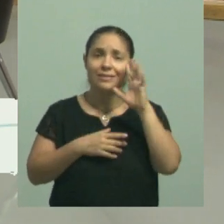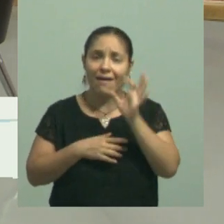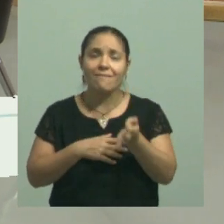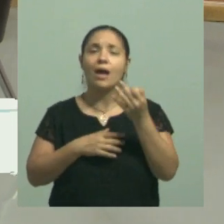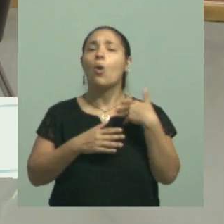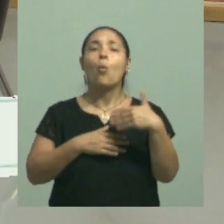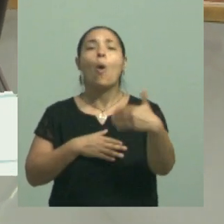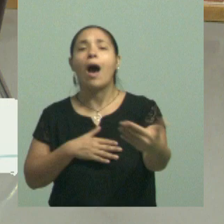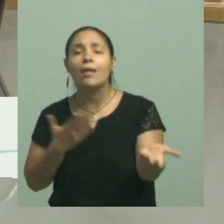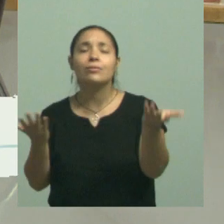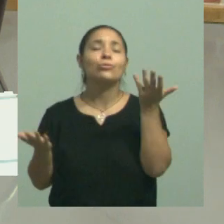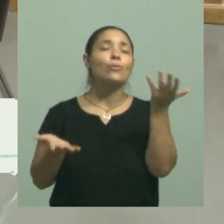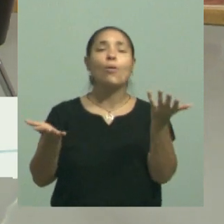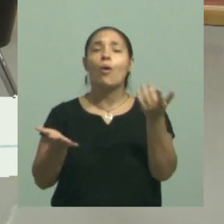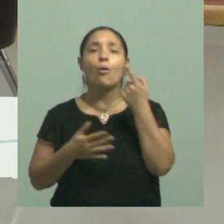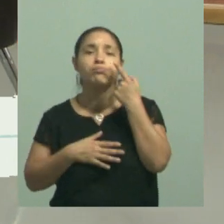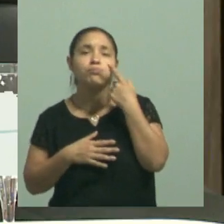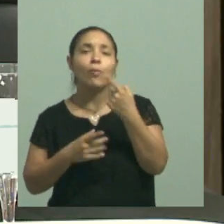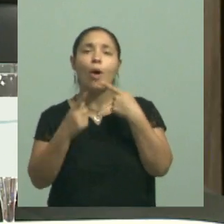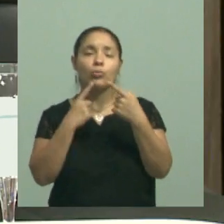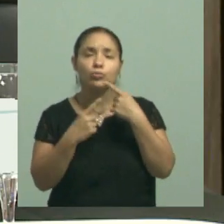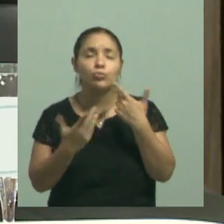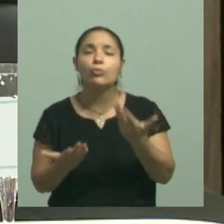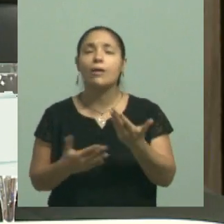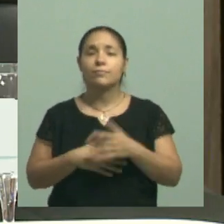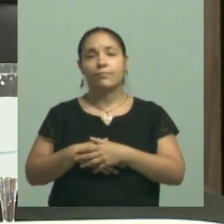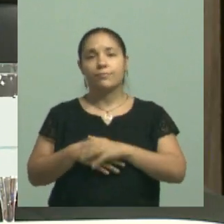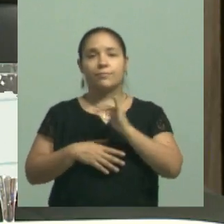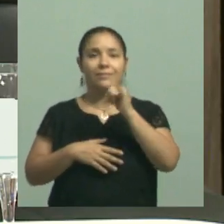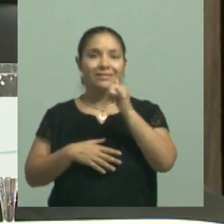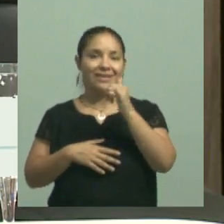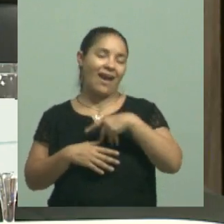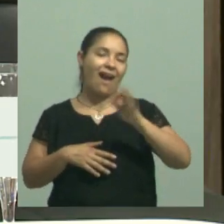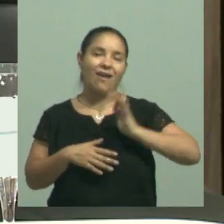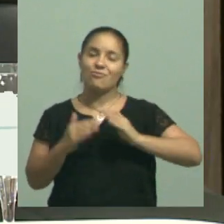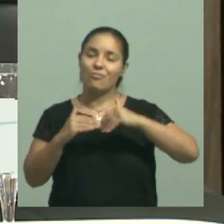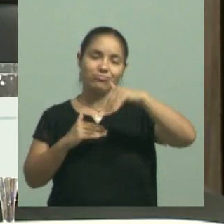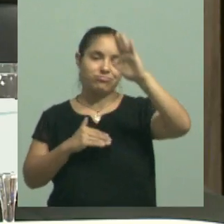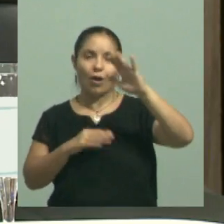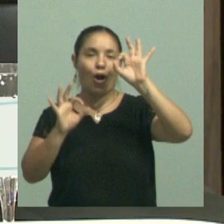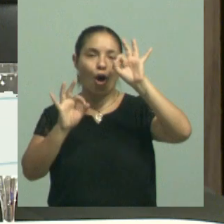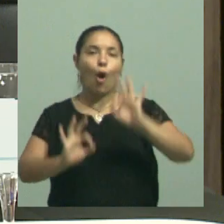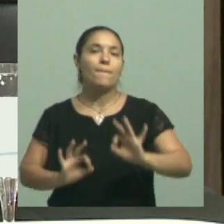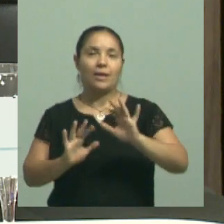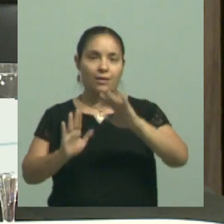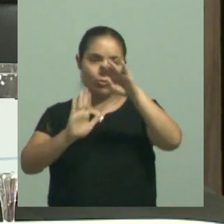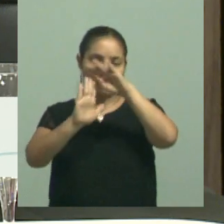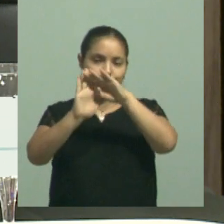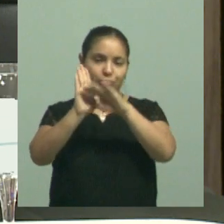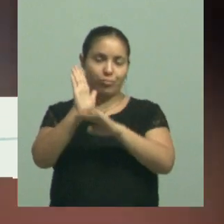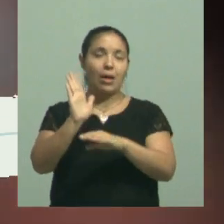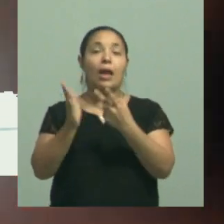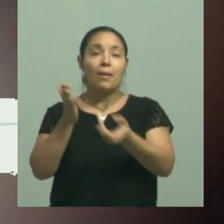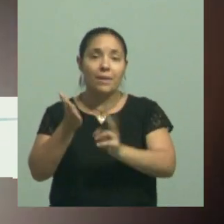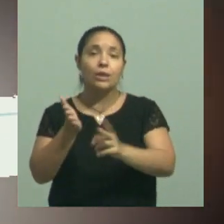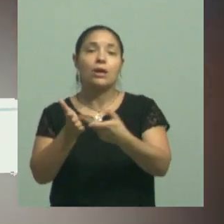momento por ahí consultar, ¿no? Claro, nosotros generamos también una agenda de todo el año donde estos talleres se repiten. Ahora en junio